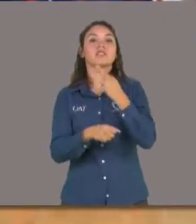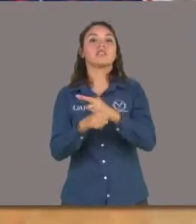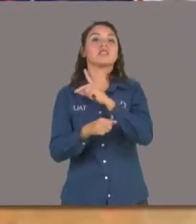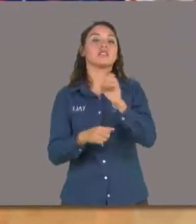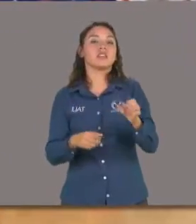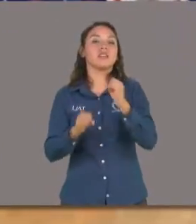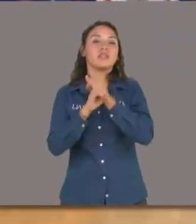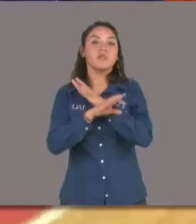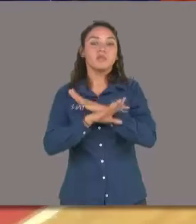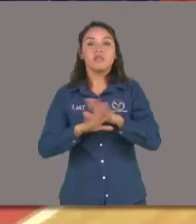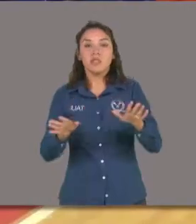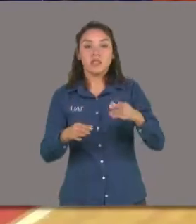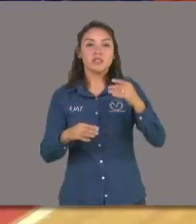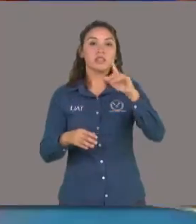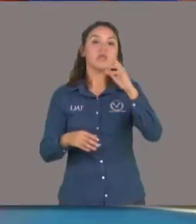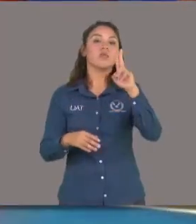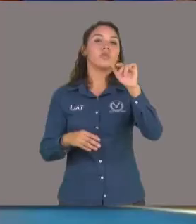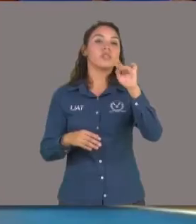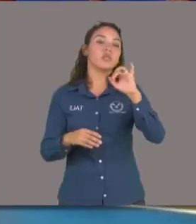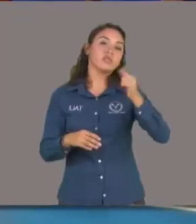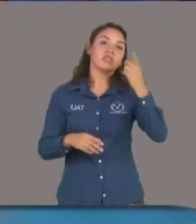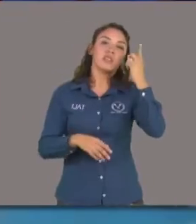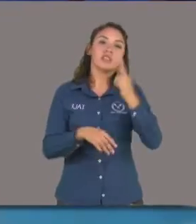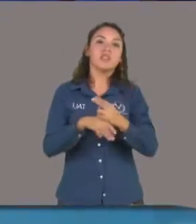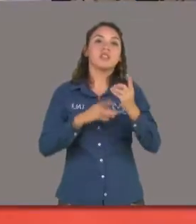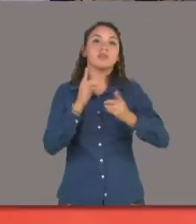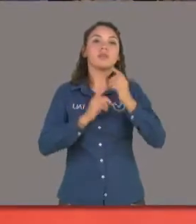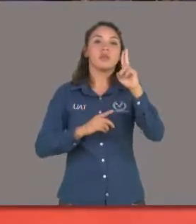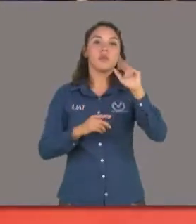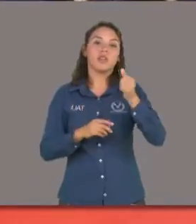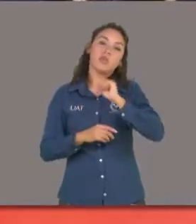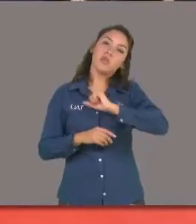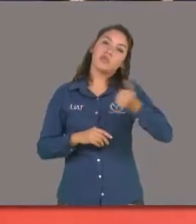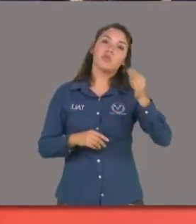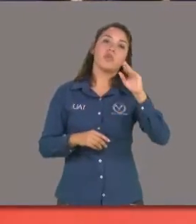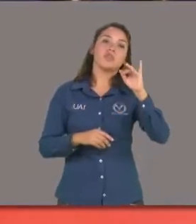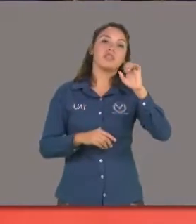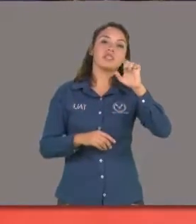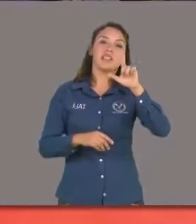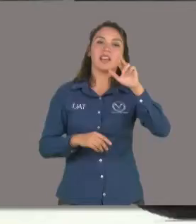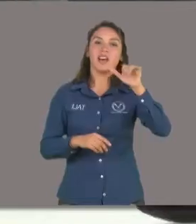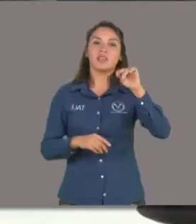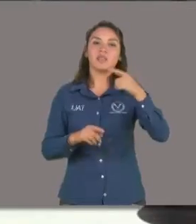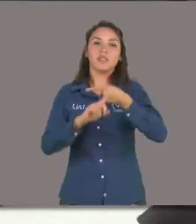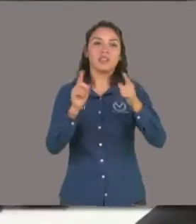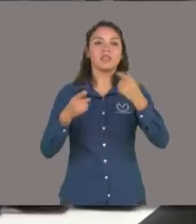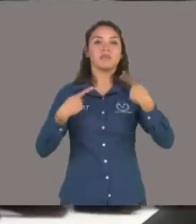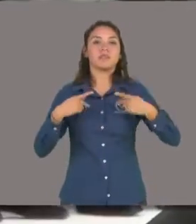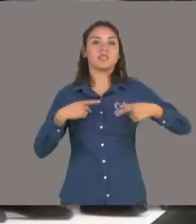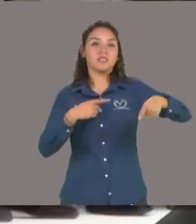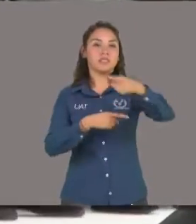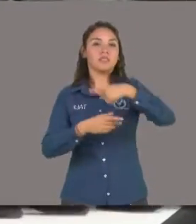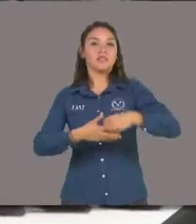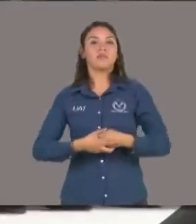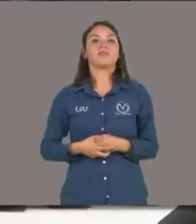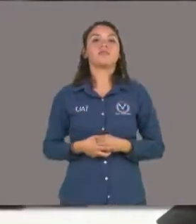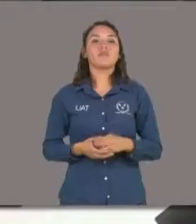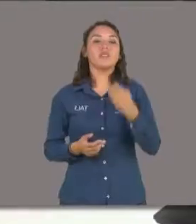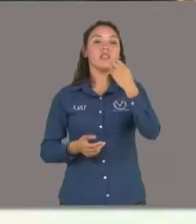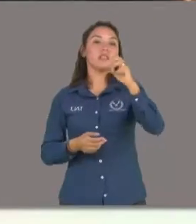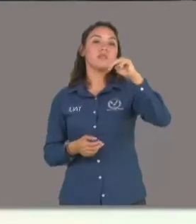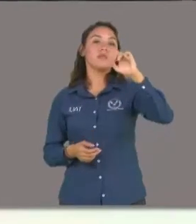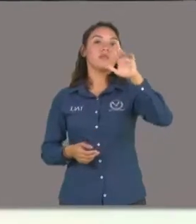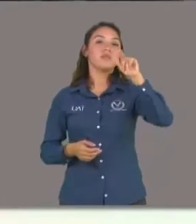multidisciplinario de Victoria para haber iniciados estos juegos. Ocasión donde se reunieron el secretario de Extensión y Difusión, Ulises Arredondo